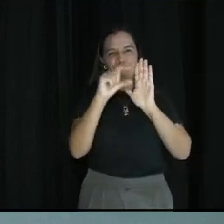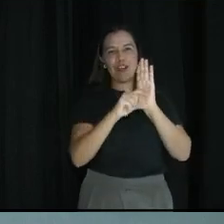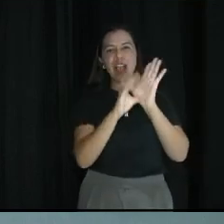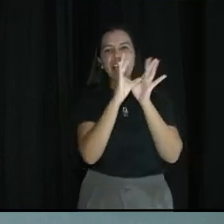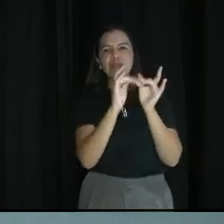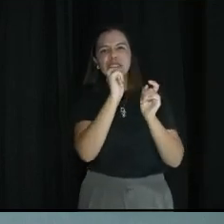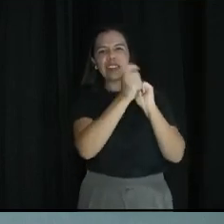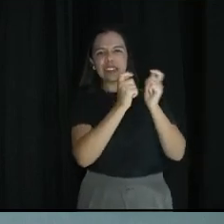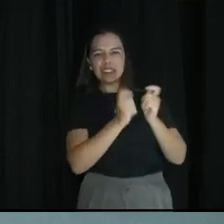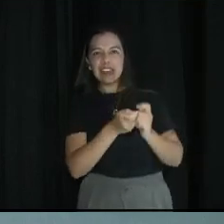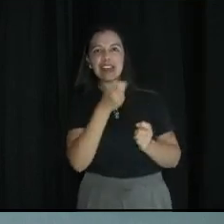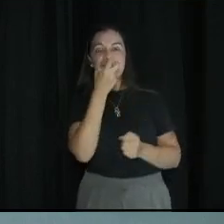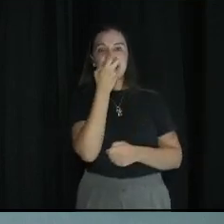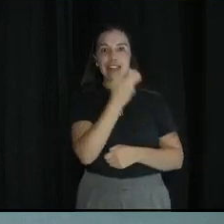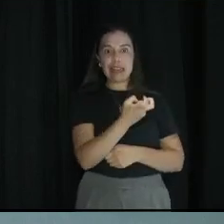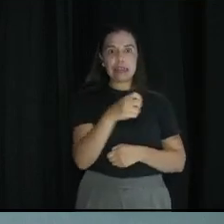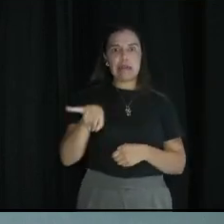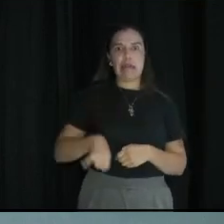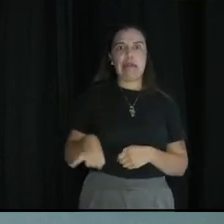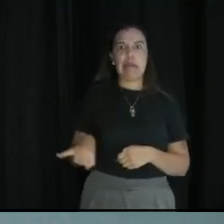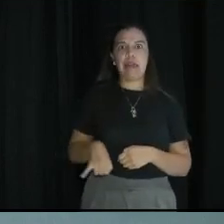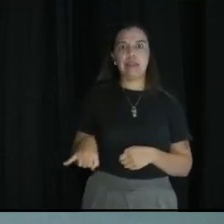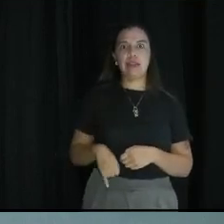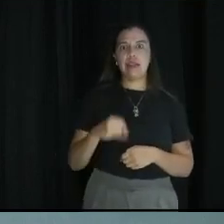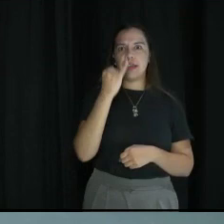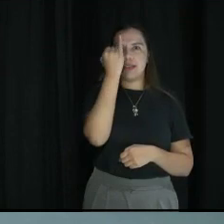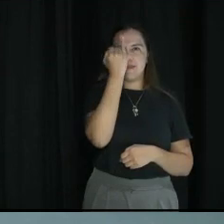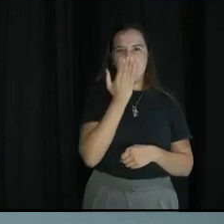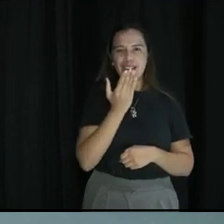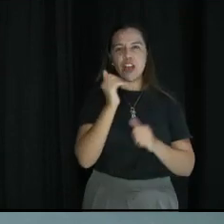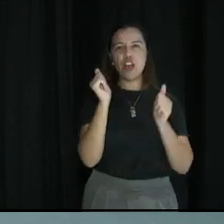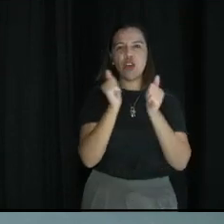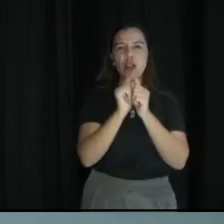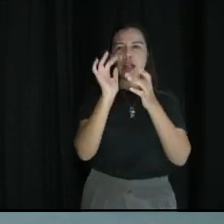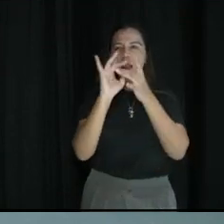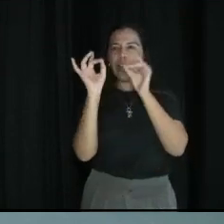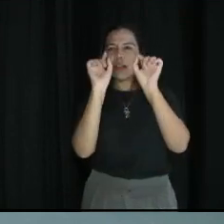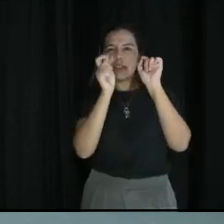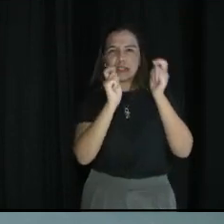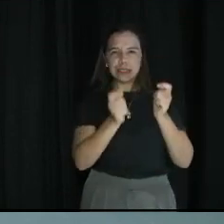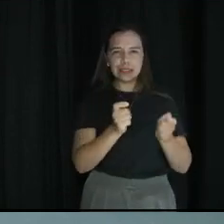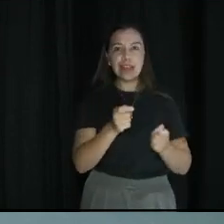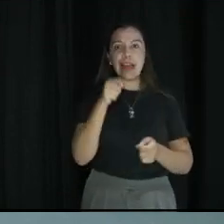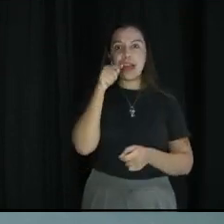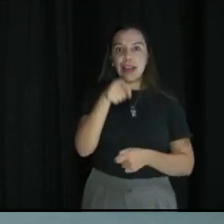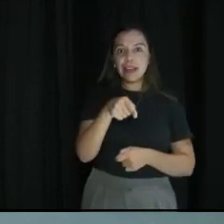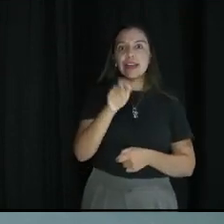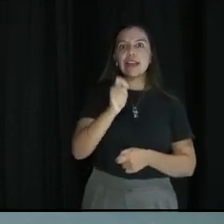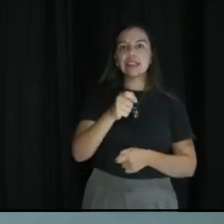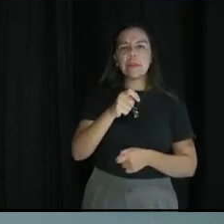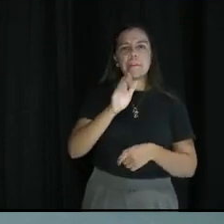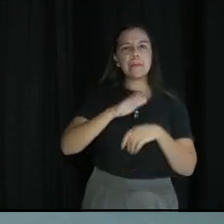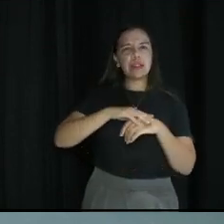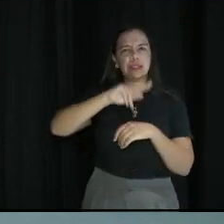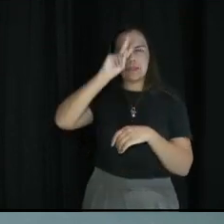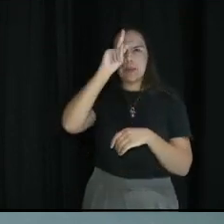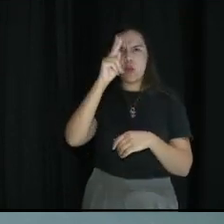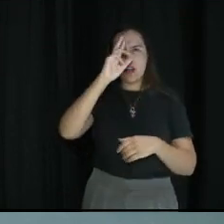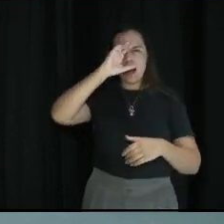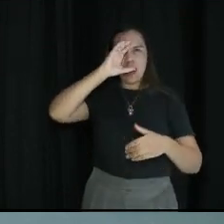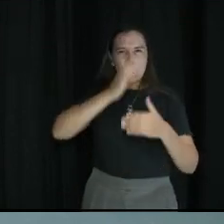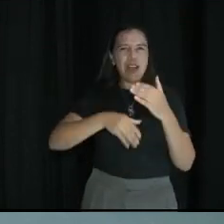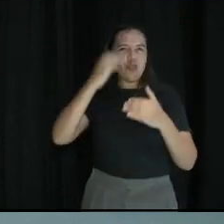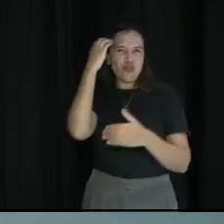mayoría. Esta infografía es bastante interesante, ahorita la tienen ustedes en su mano. Allí identificamos plenamente los delitos más comunes y los cuales